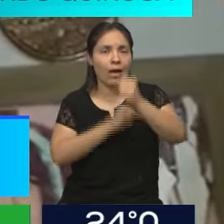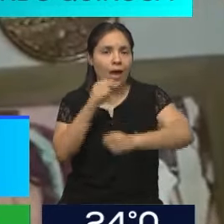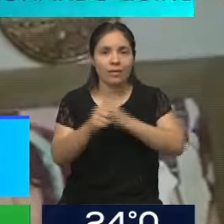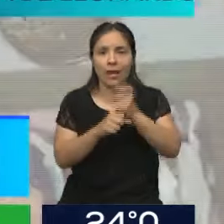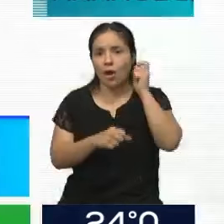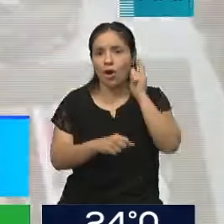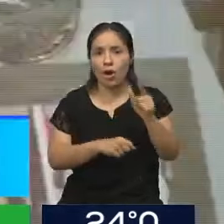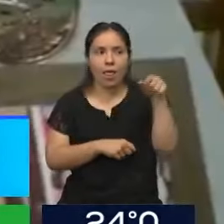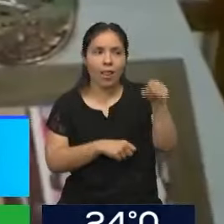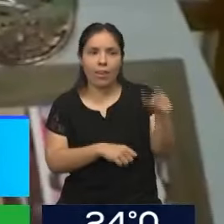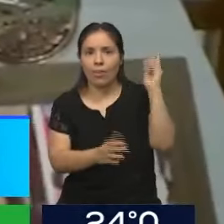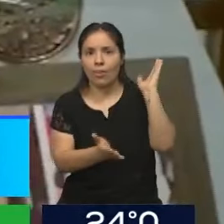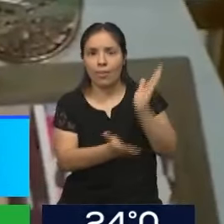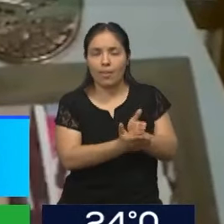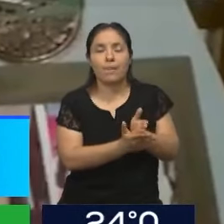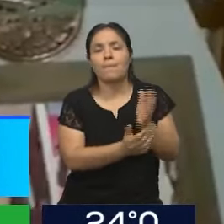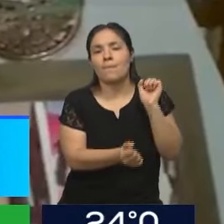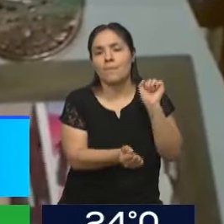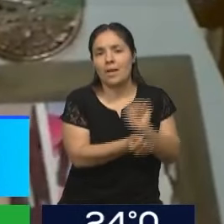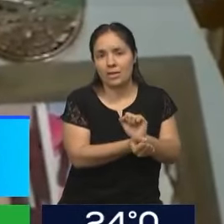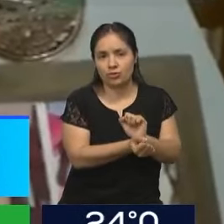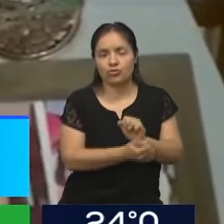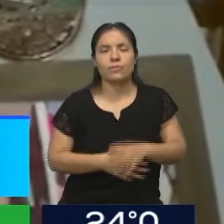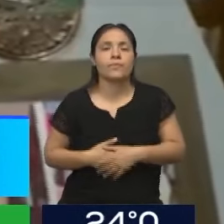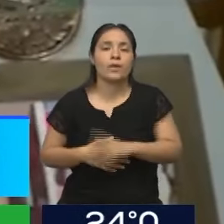preso. Nosotros